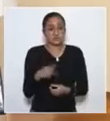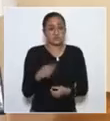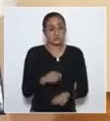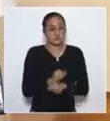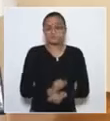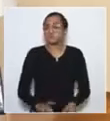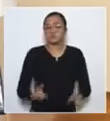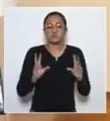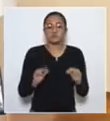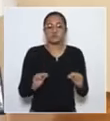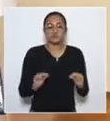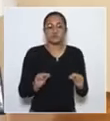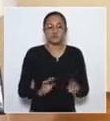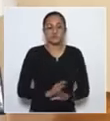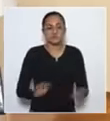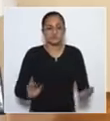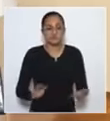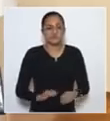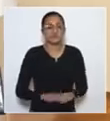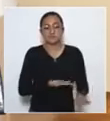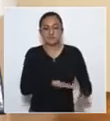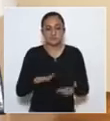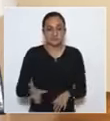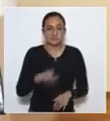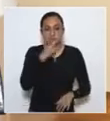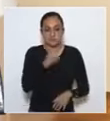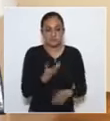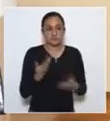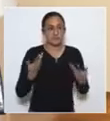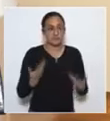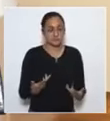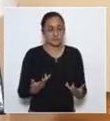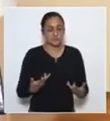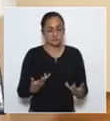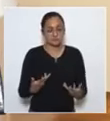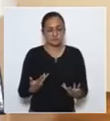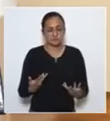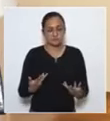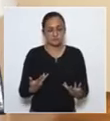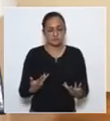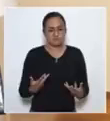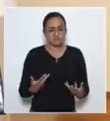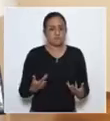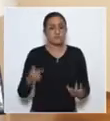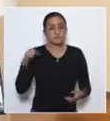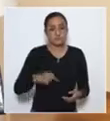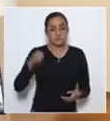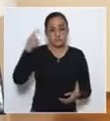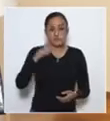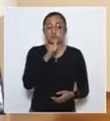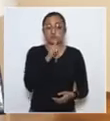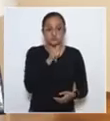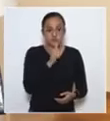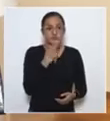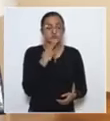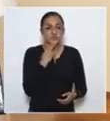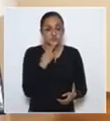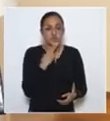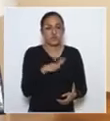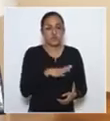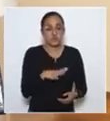no. Es así. Entonces, les diré un asunto, miren. En Puebla todavía siguen